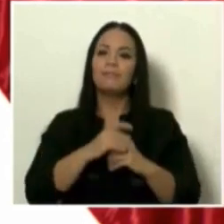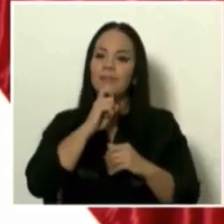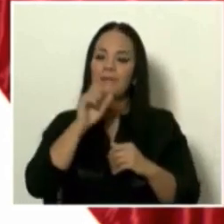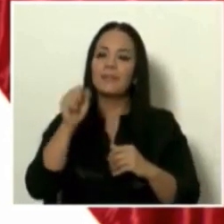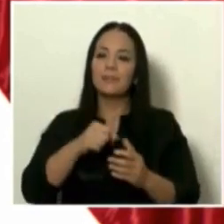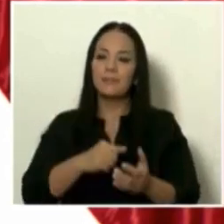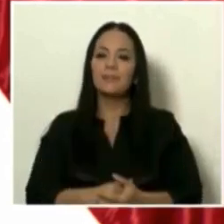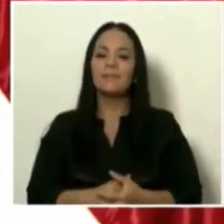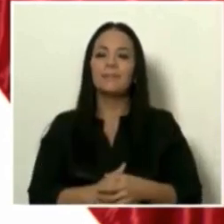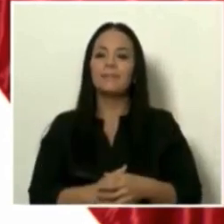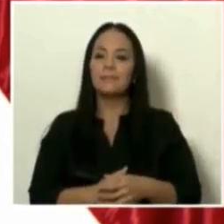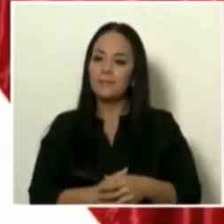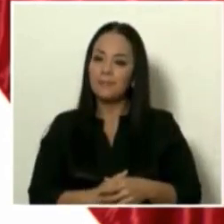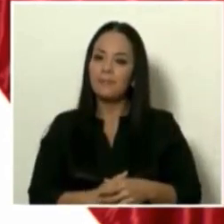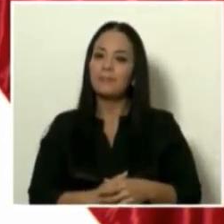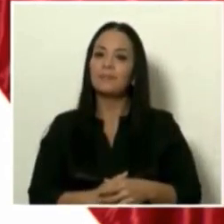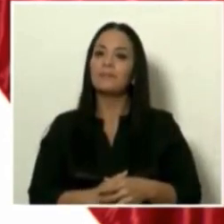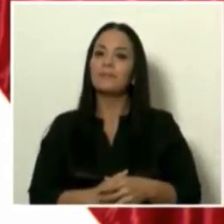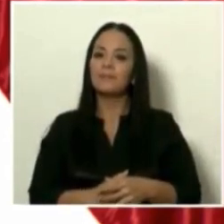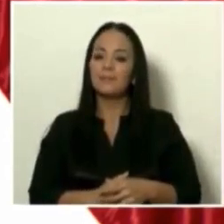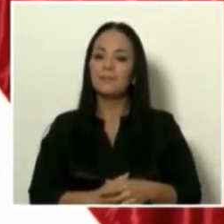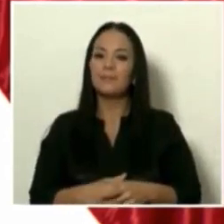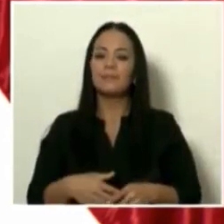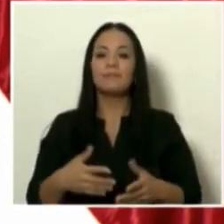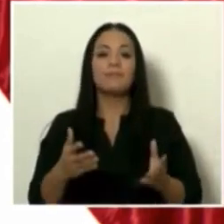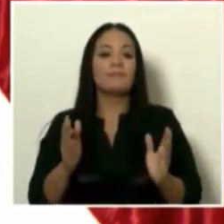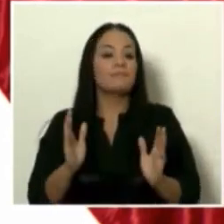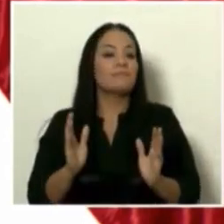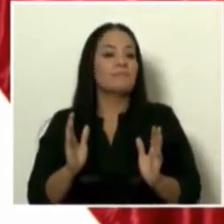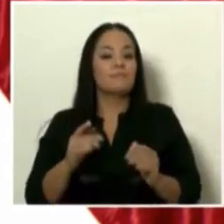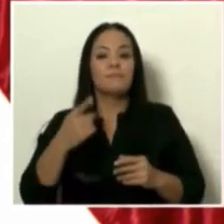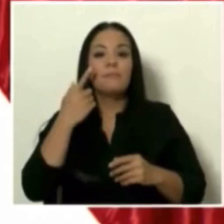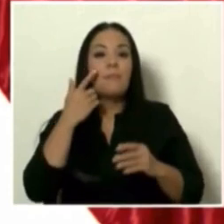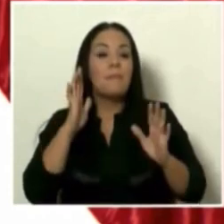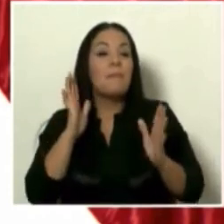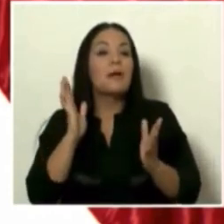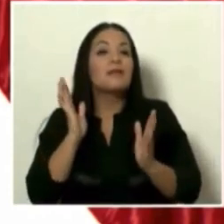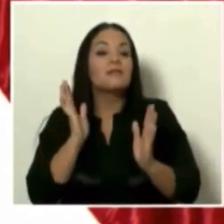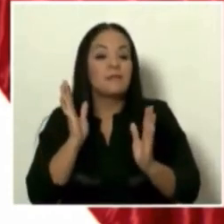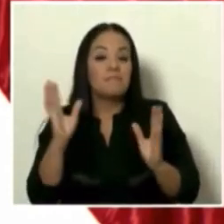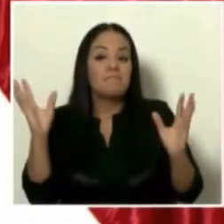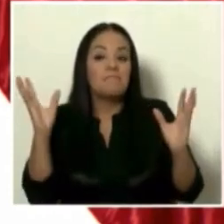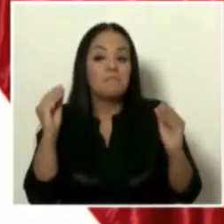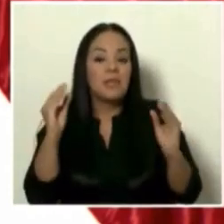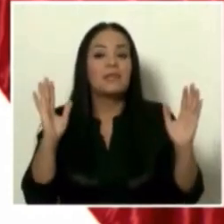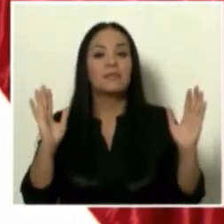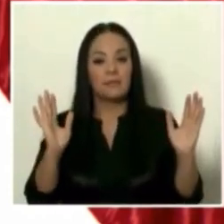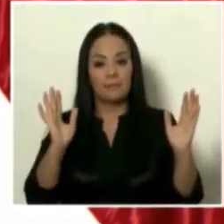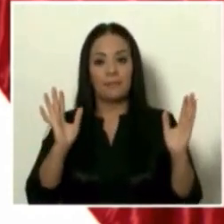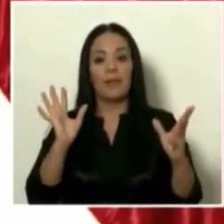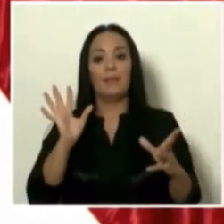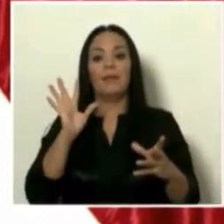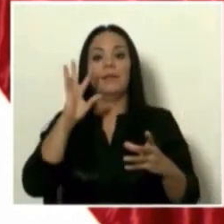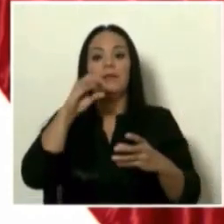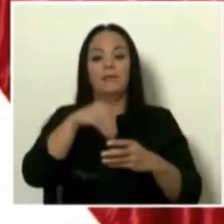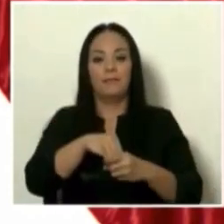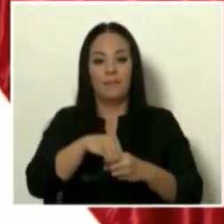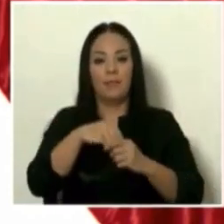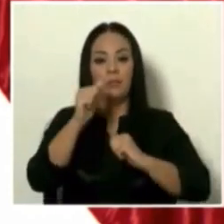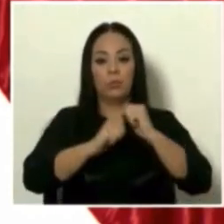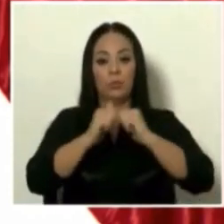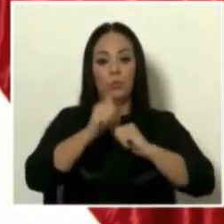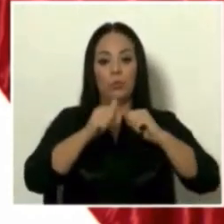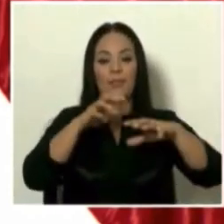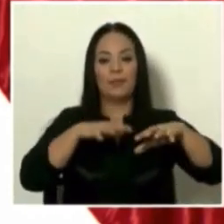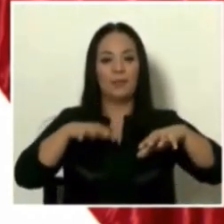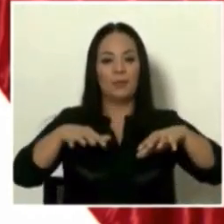pareciera que ser miembro del partido para integrarse, me dicen, a las estructuras cantonales, que es